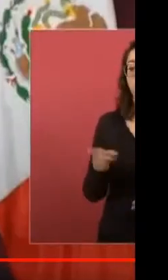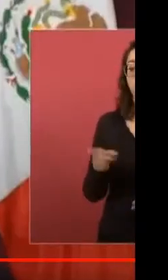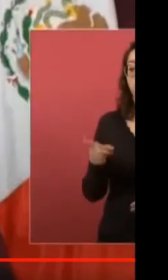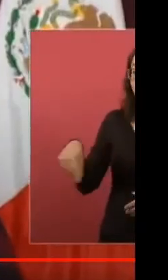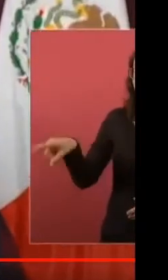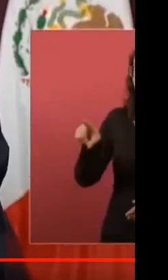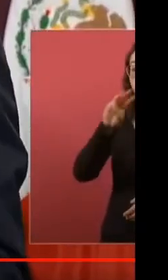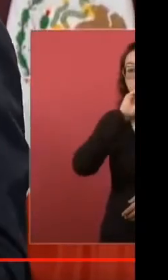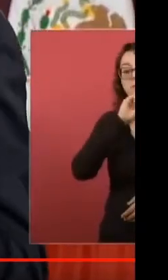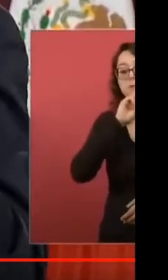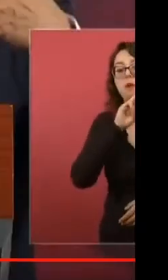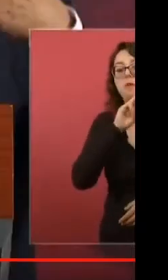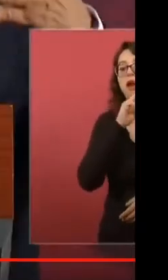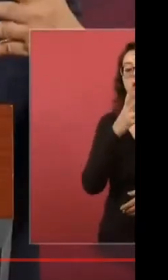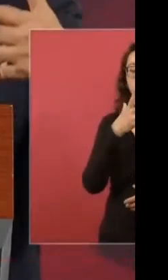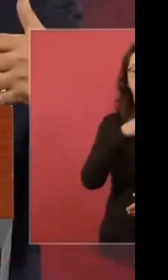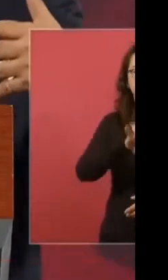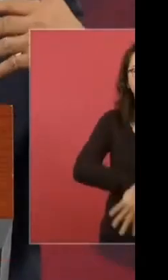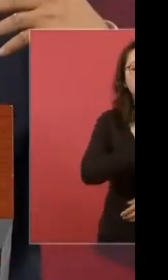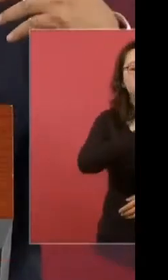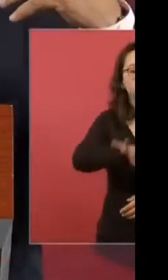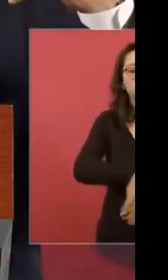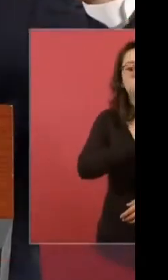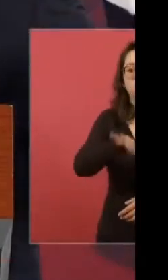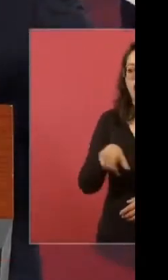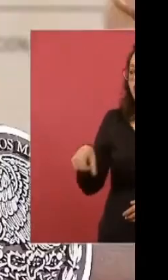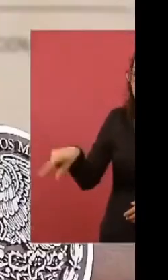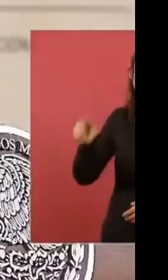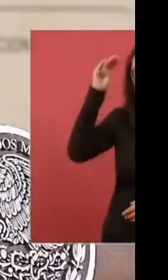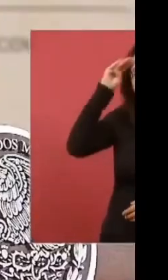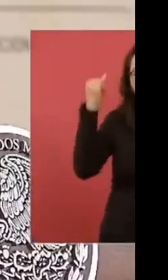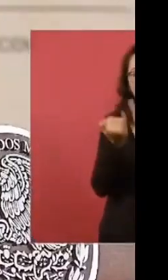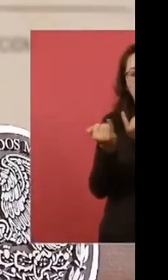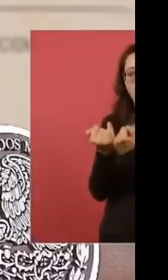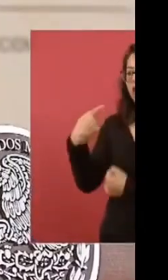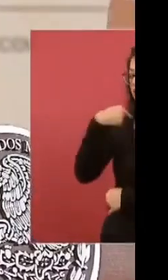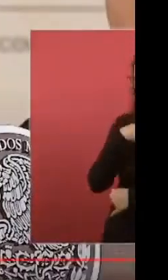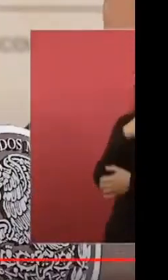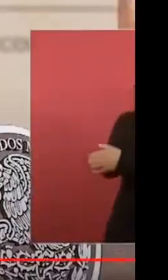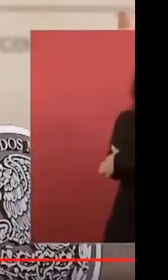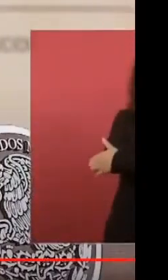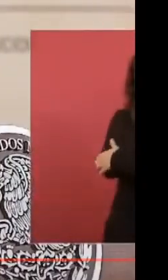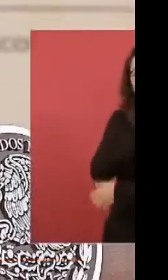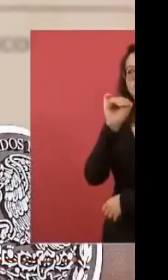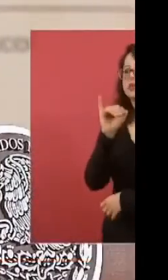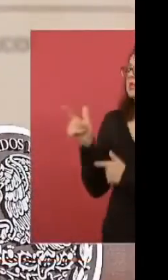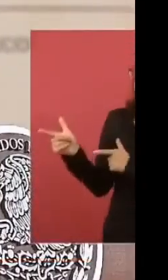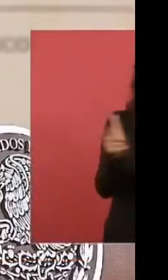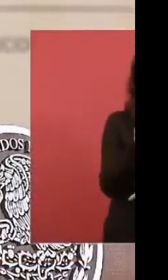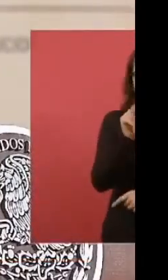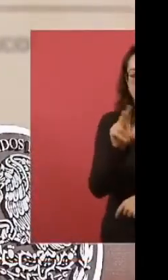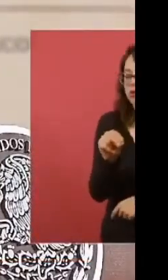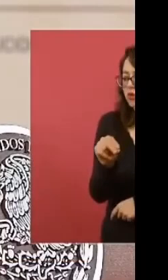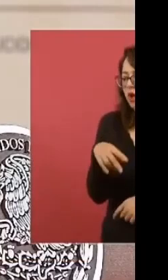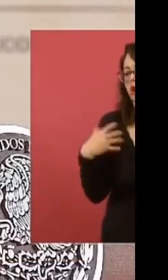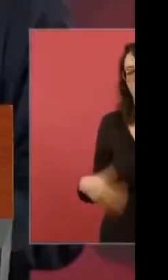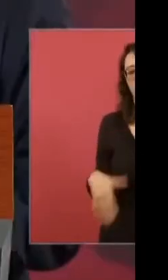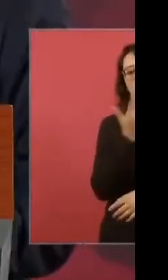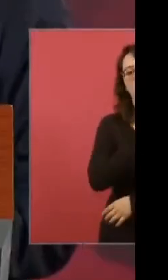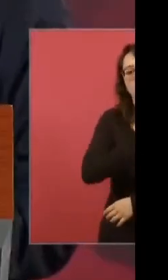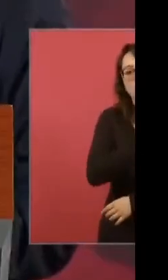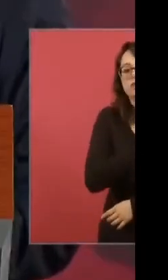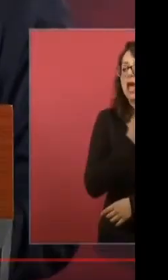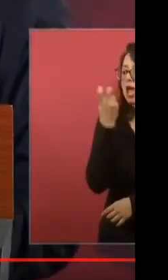de las víctimas estén con esta campaña y que nos ayuden a convencer a quienes